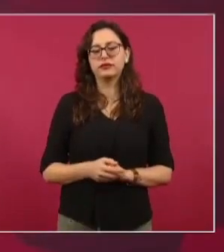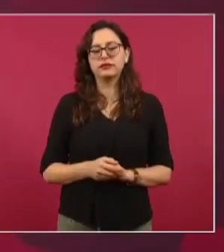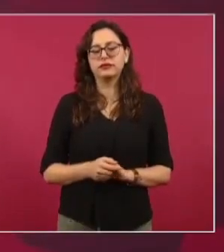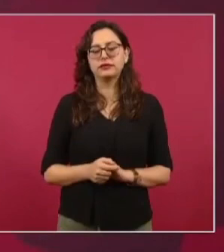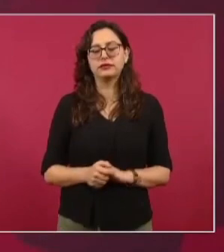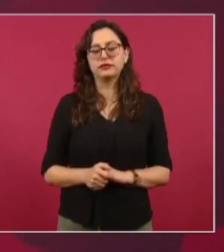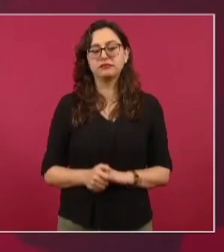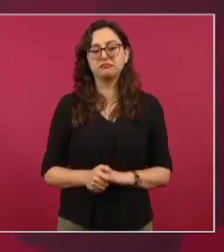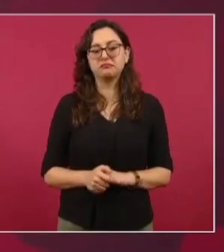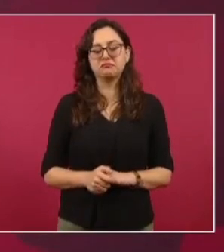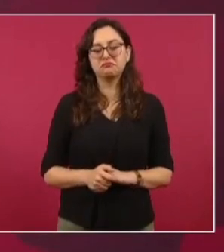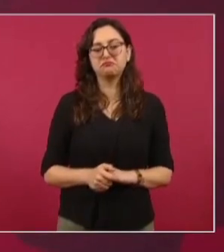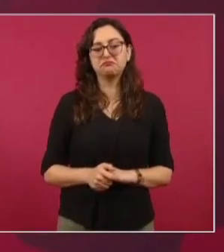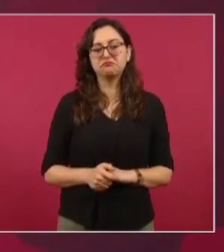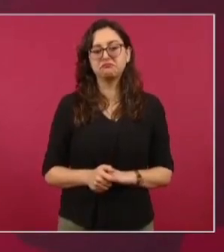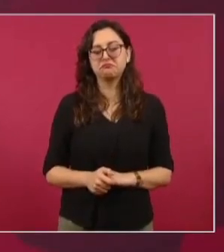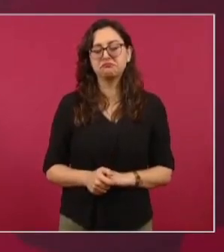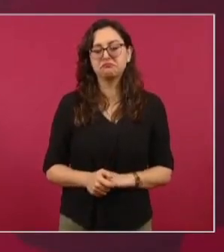pues muy